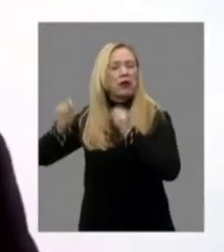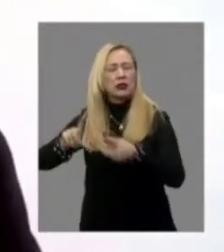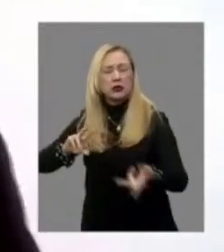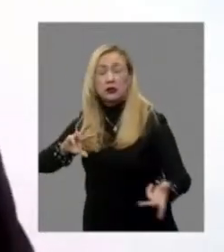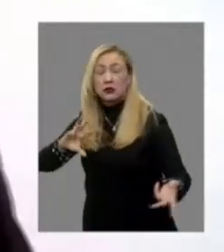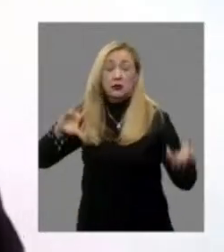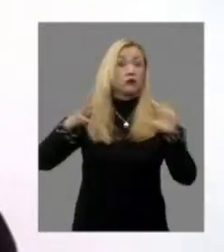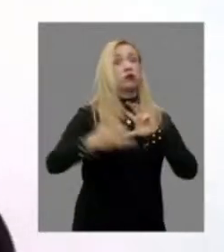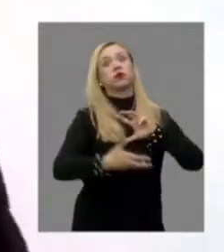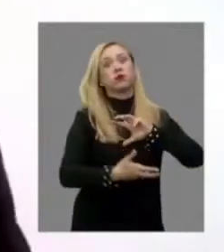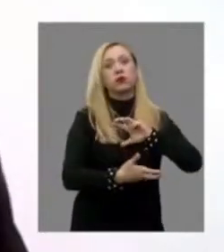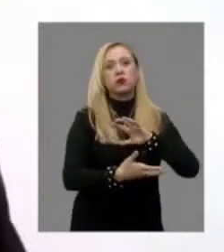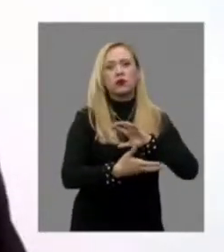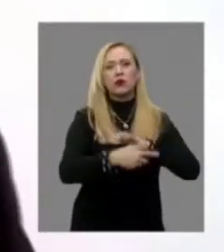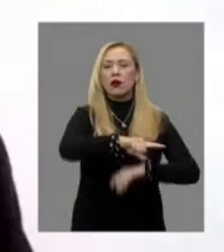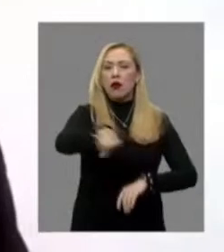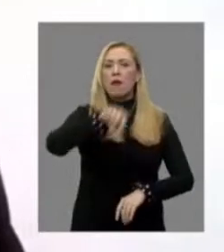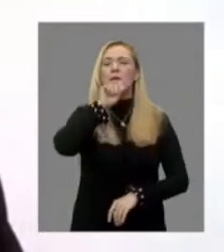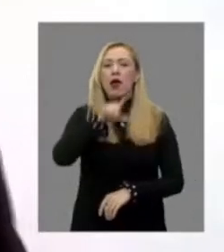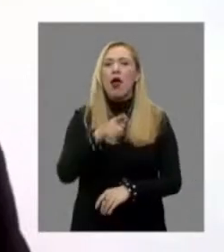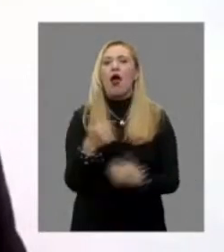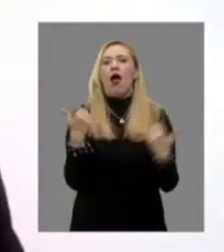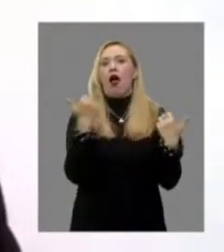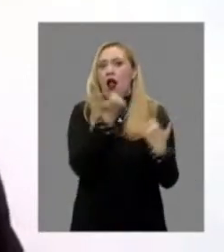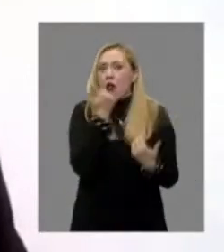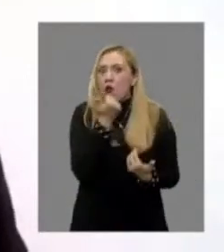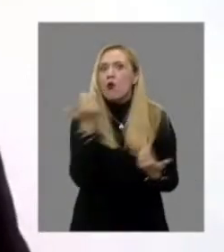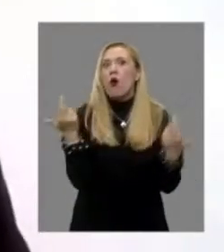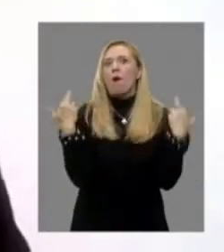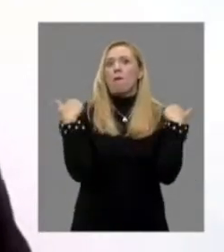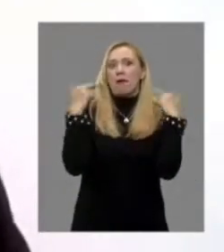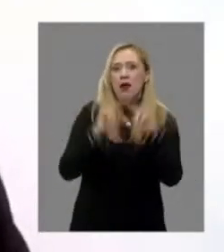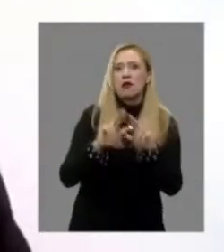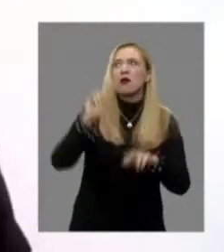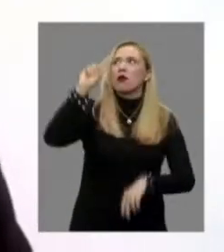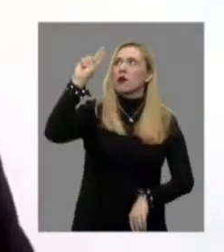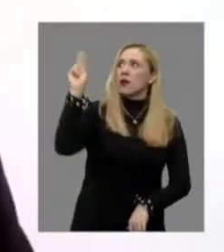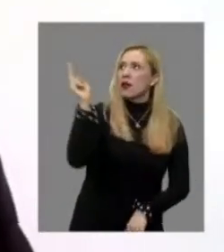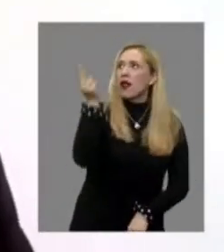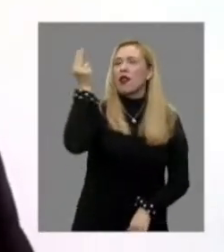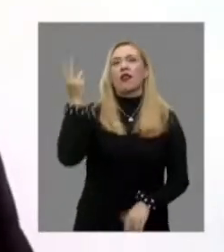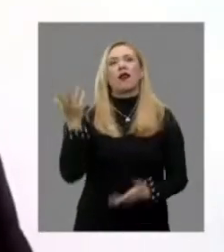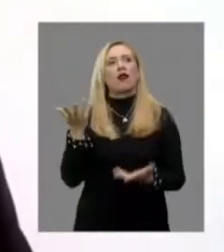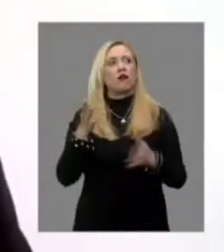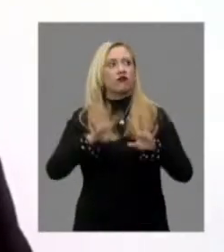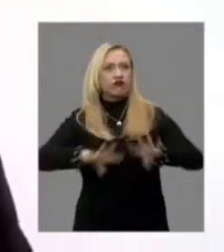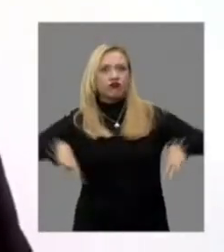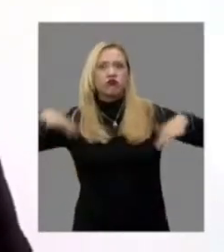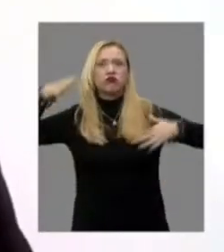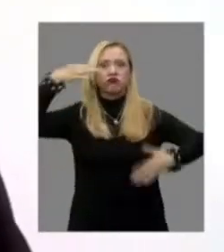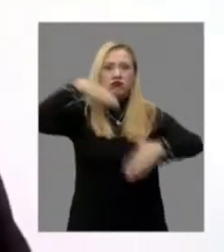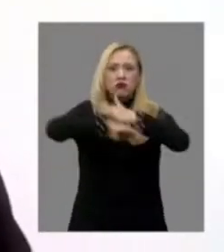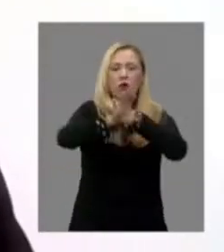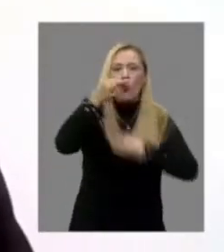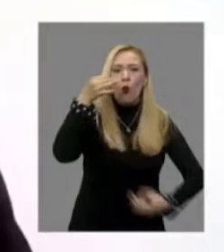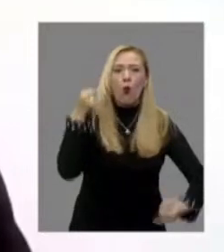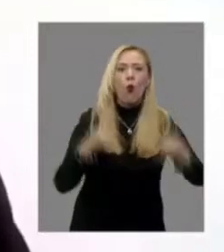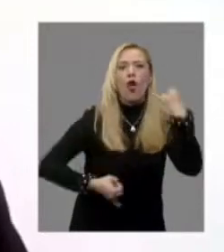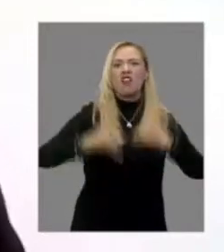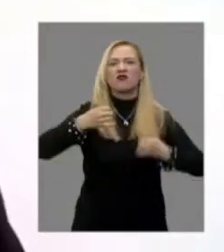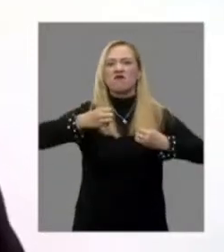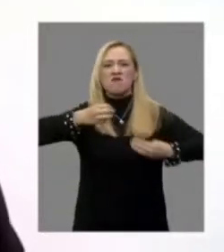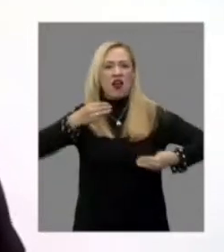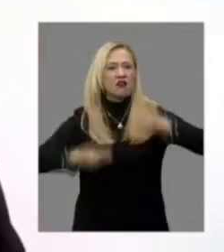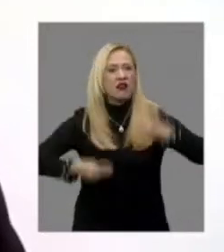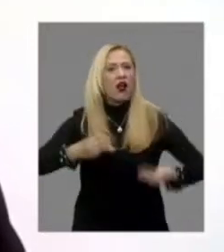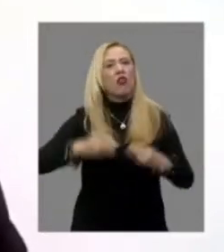tanto a los estudiantes de derecho, los profesores, la academia, el foro, desde luego jueces, magistrados,